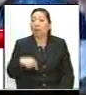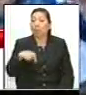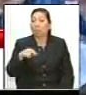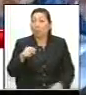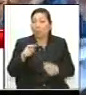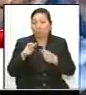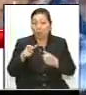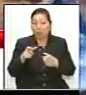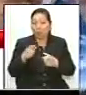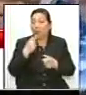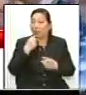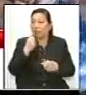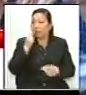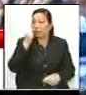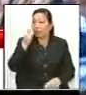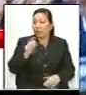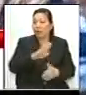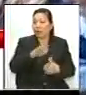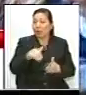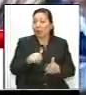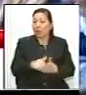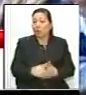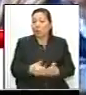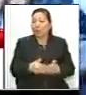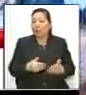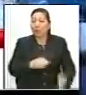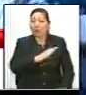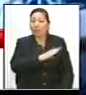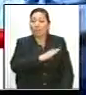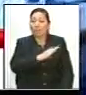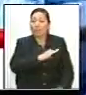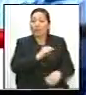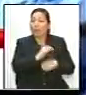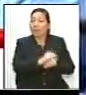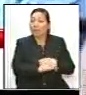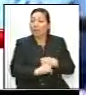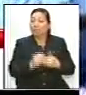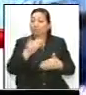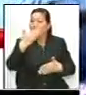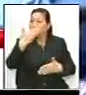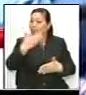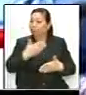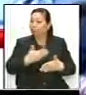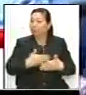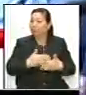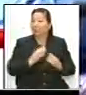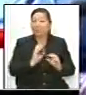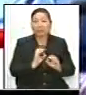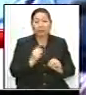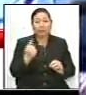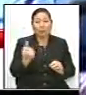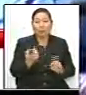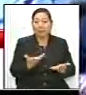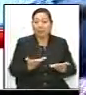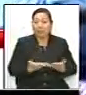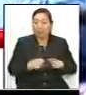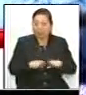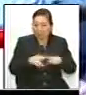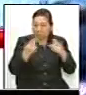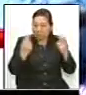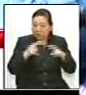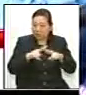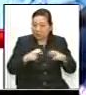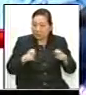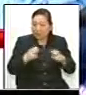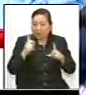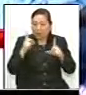del Congreso nos denunció a todos ante un fiscal de la Nación parcializado que simplemente se nos abrió investigación por